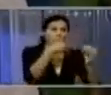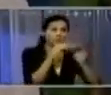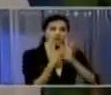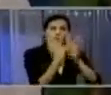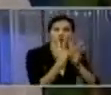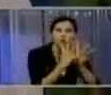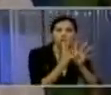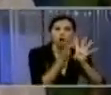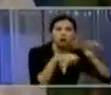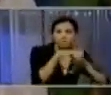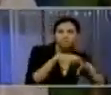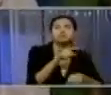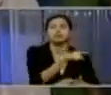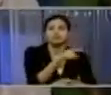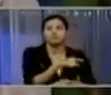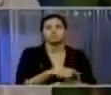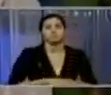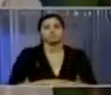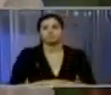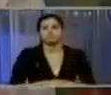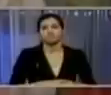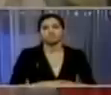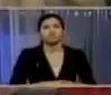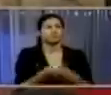¿Qué financian ellos comprando?